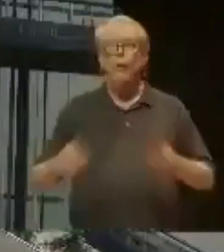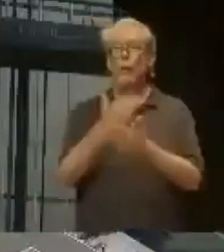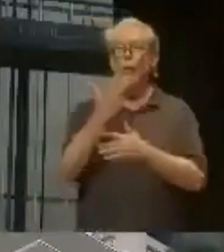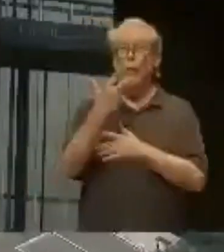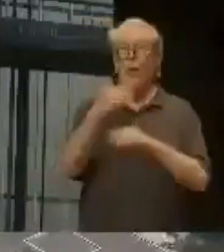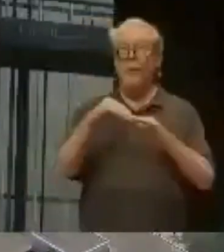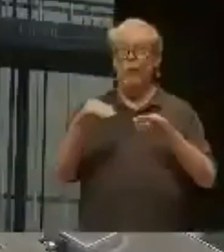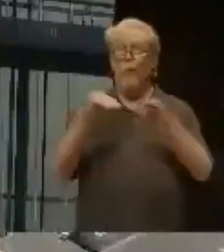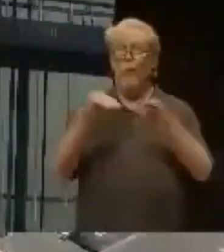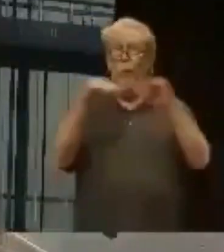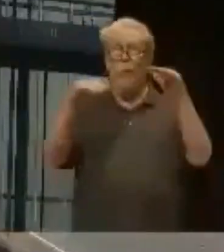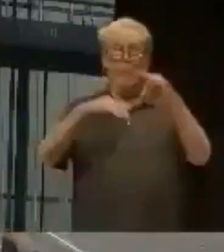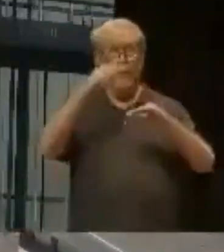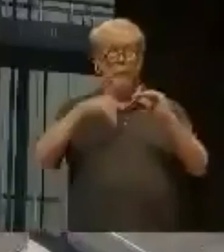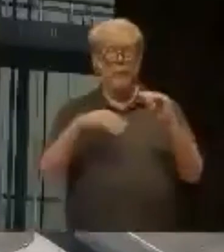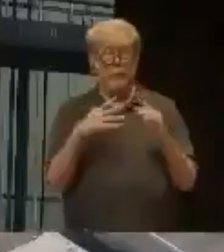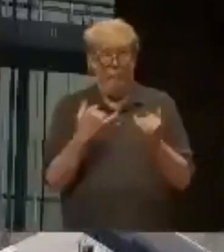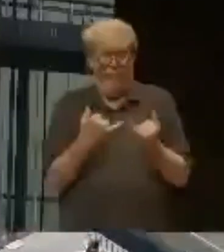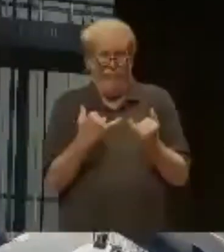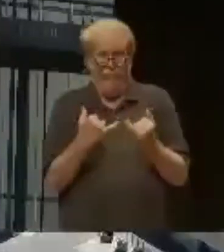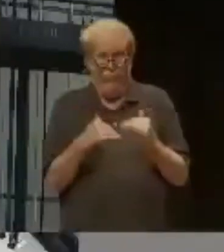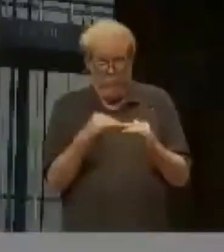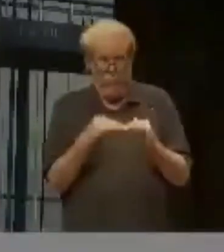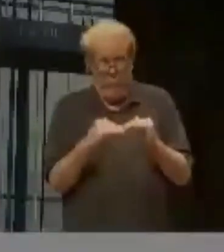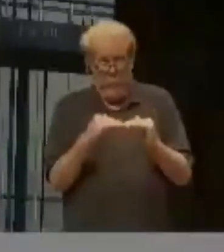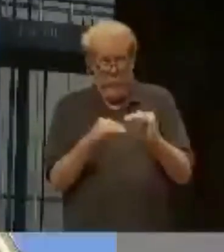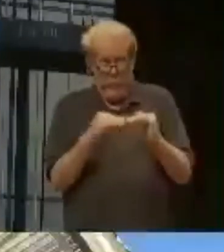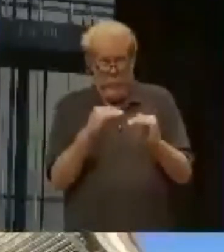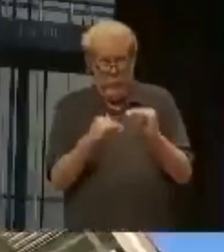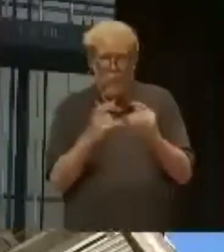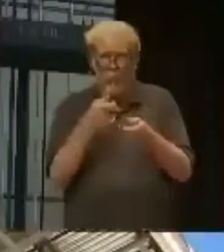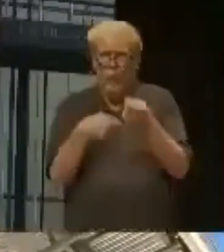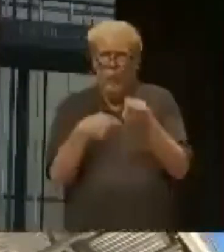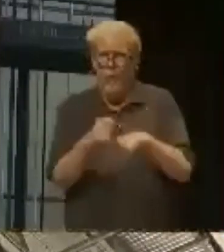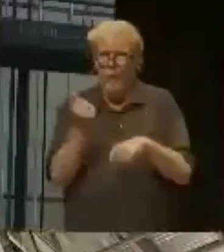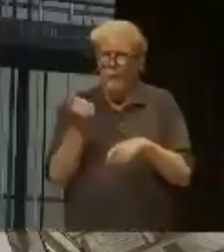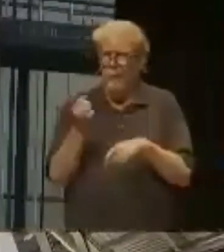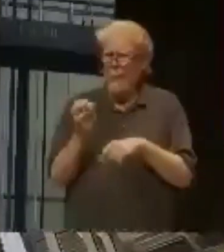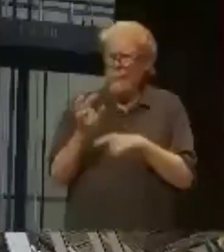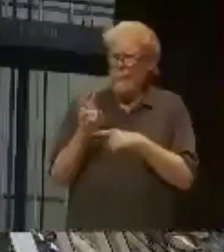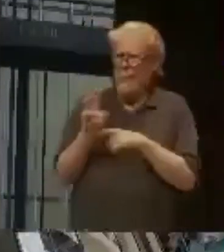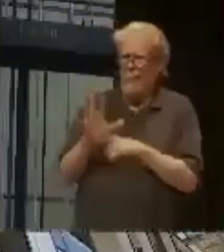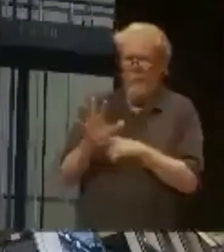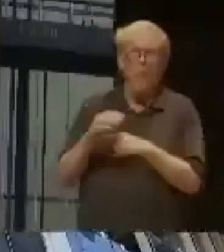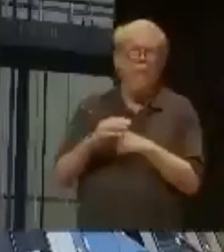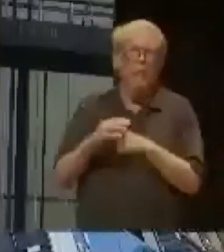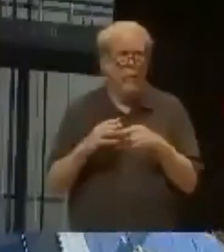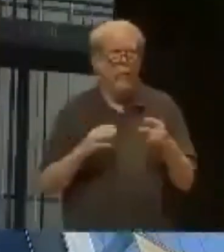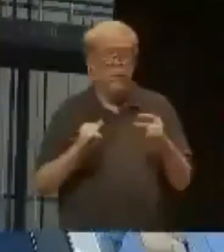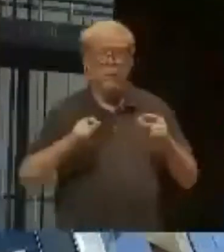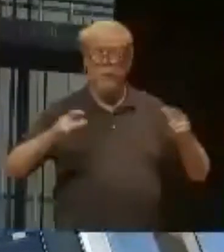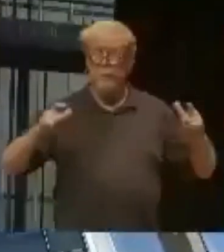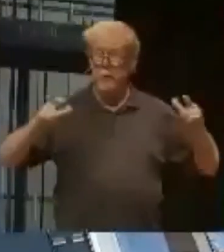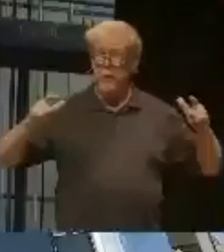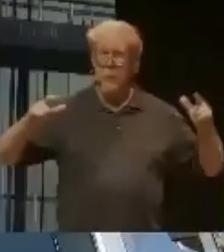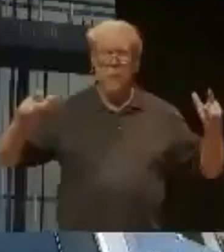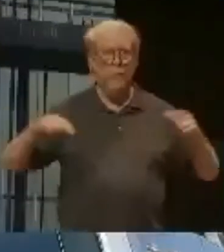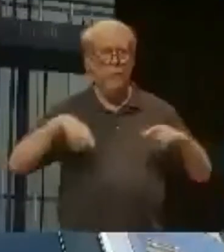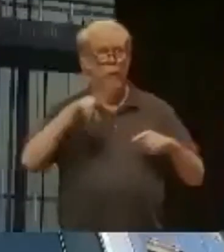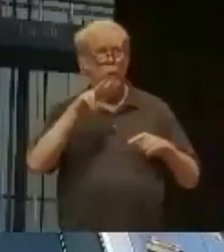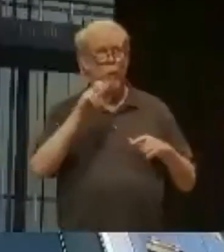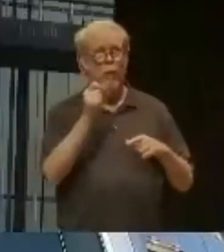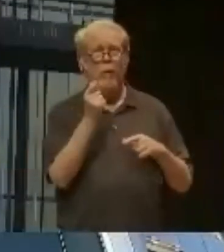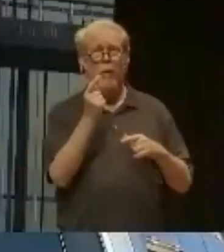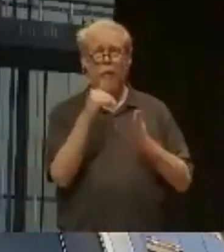El nuevo edificio de tres pisos se está construyendo para reemplazar el edificio anterior construido en el 65. Es muy grande y espacioso, con